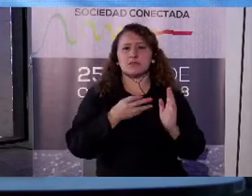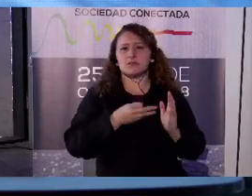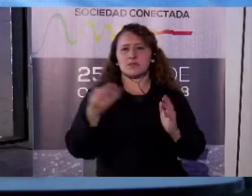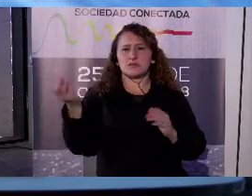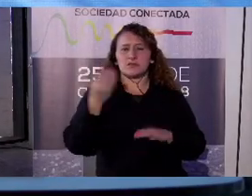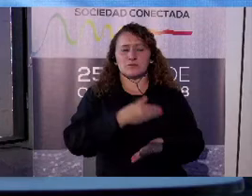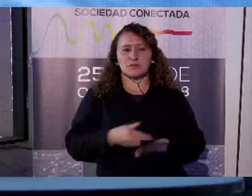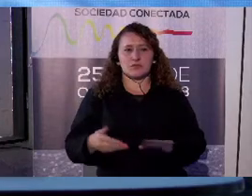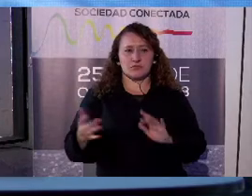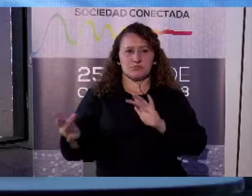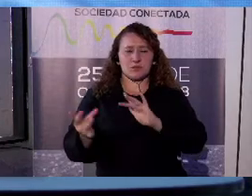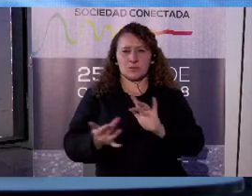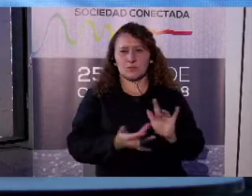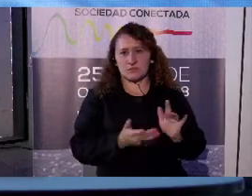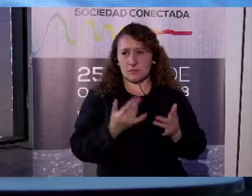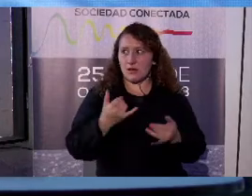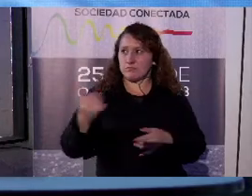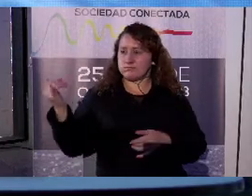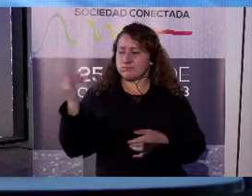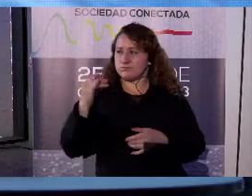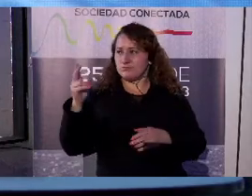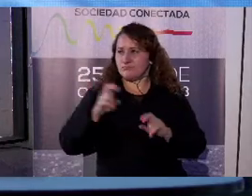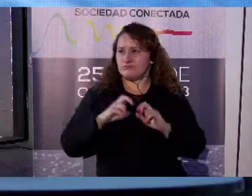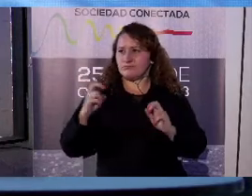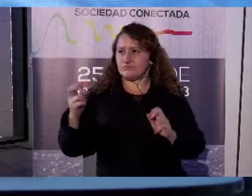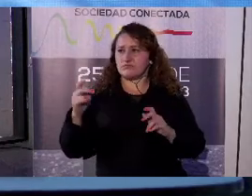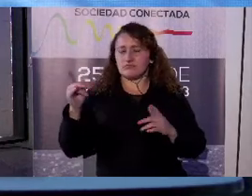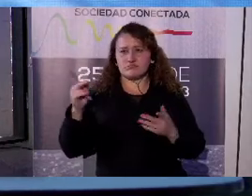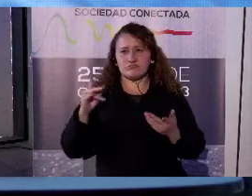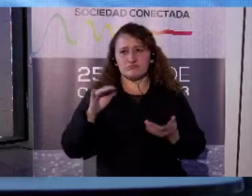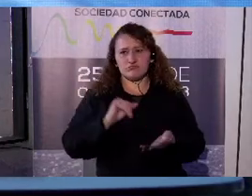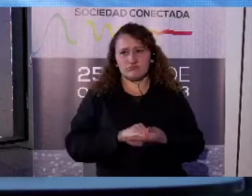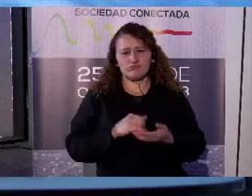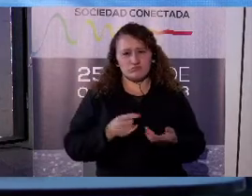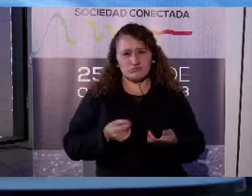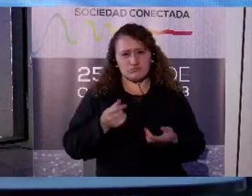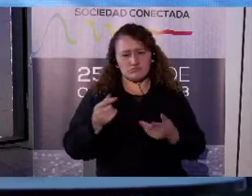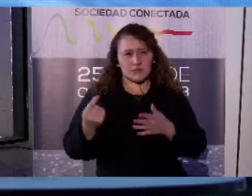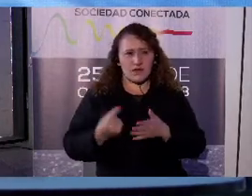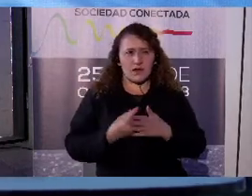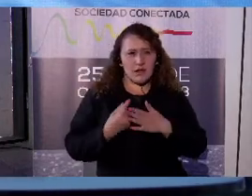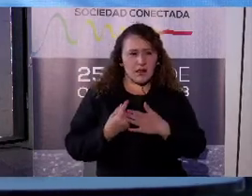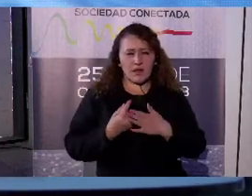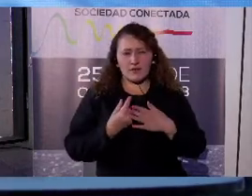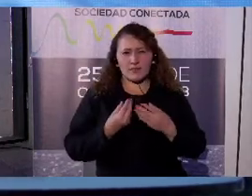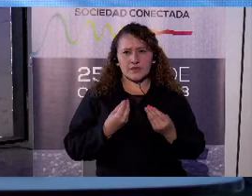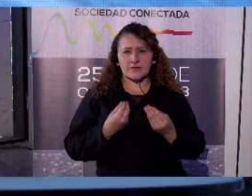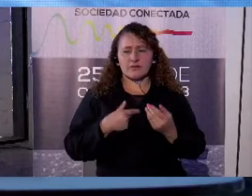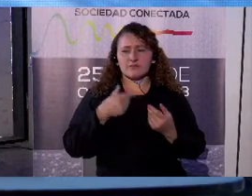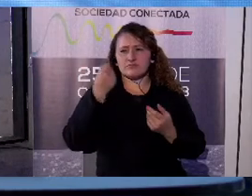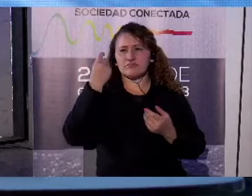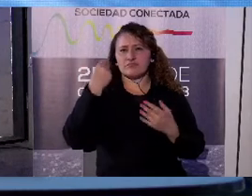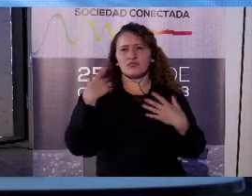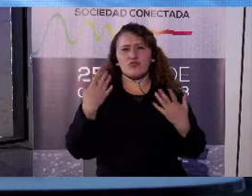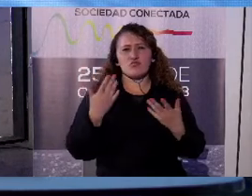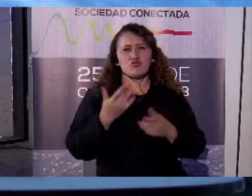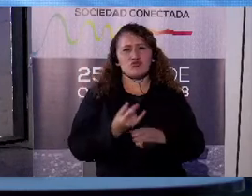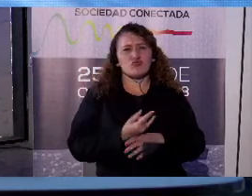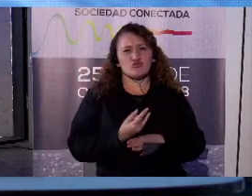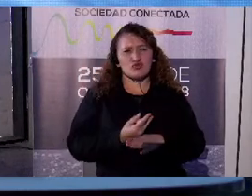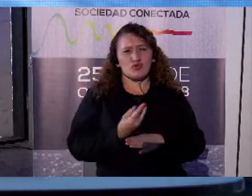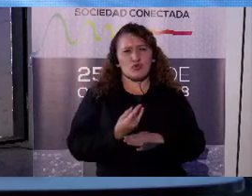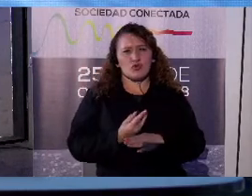acá tenemos a los actores y un poco la idea de esta de esta discusión es tratar de entender un poco de los casos de uso que